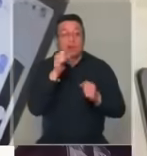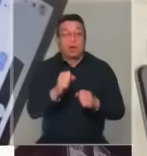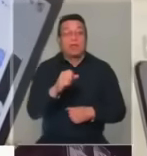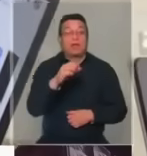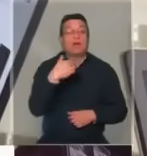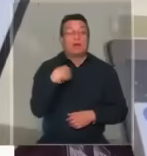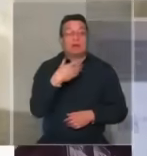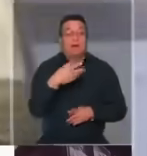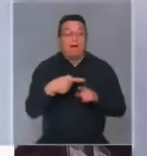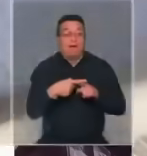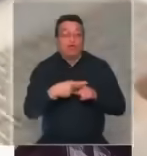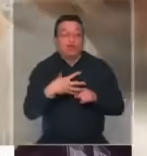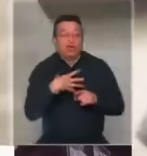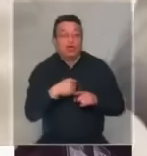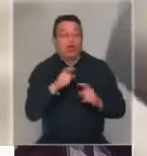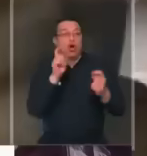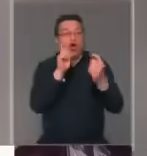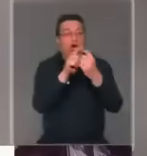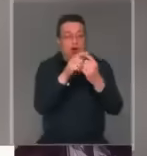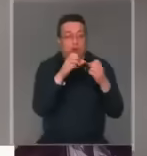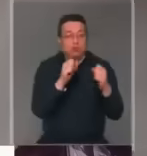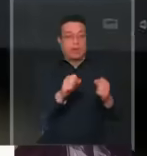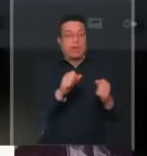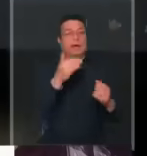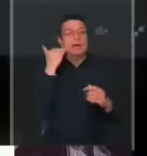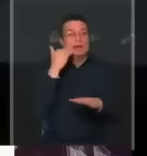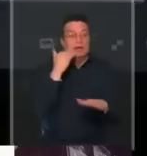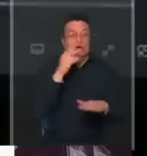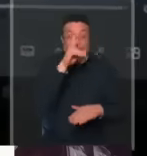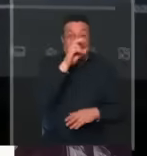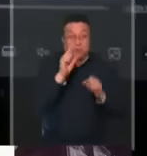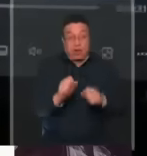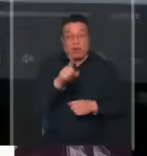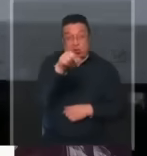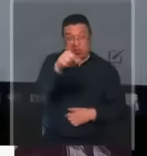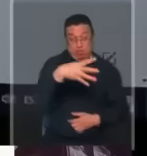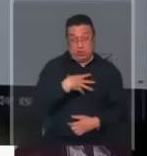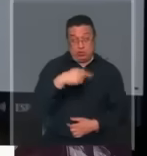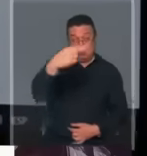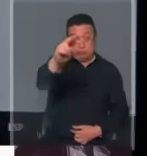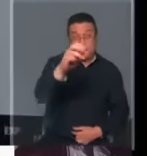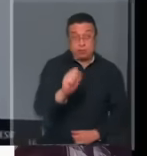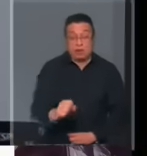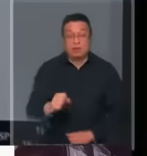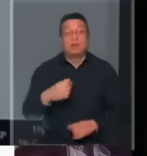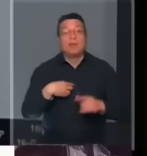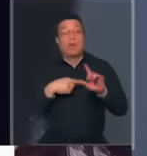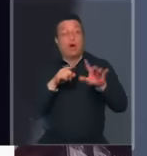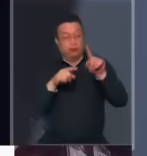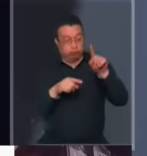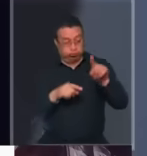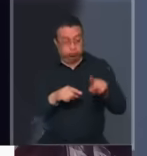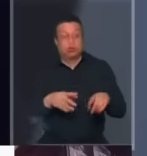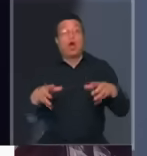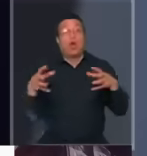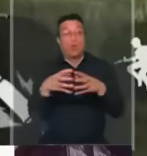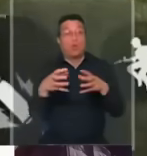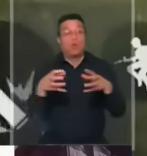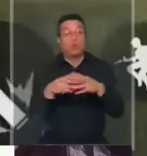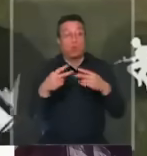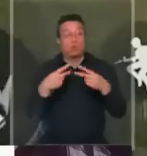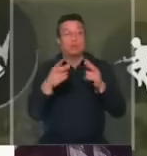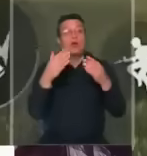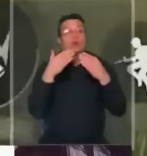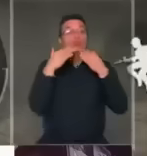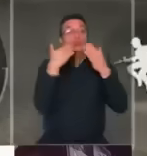puede contactar con tu hijo. Al poco andar en el computador es posible dar con mensajes de grupos en los que se